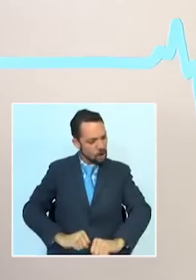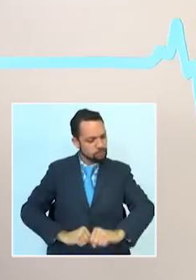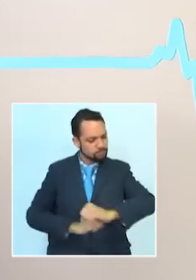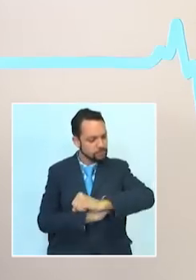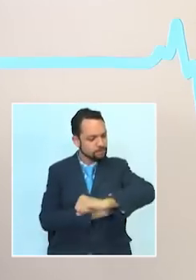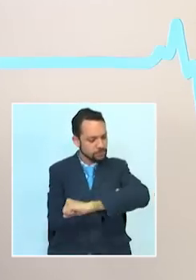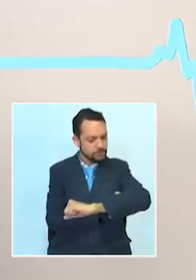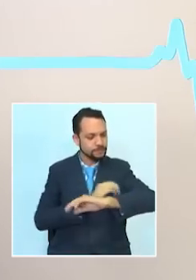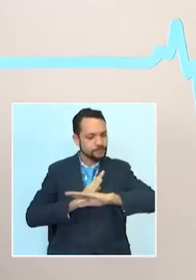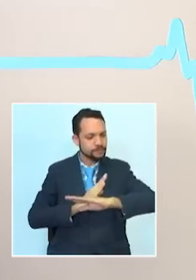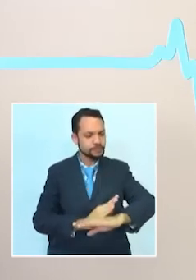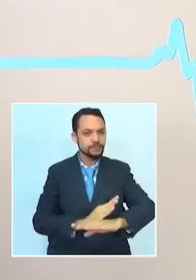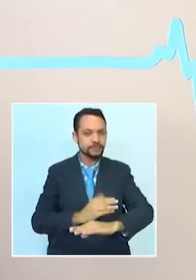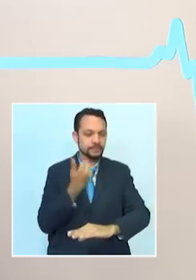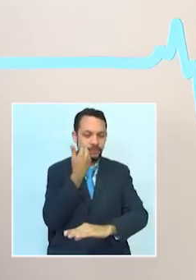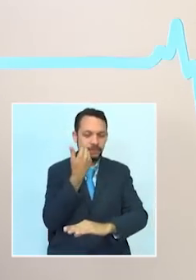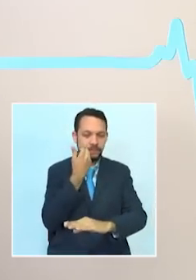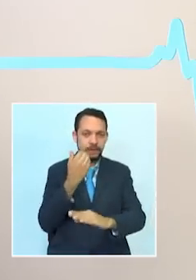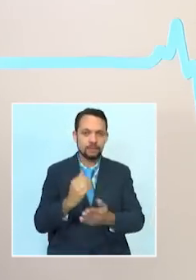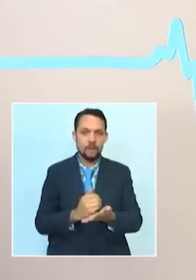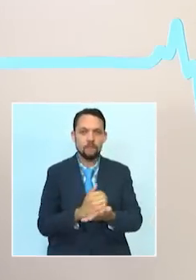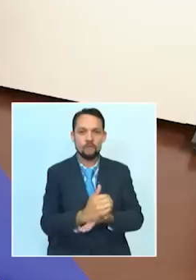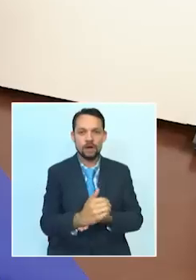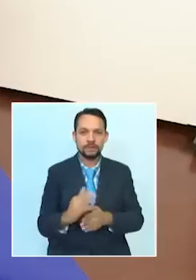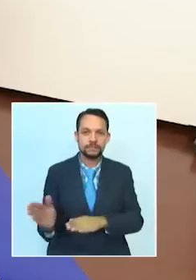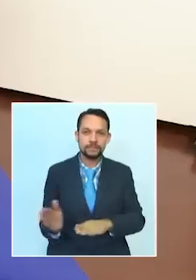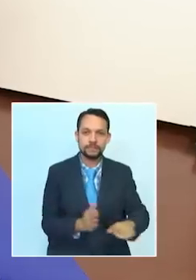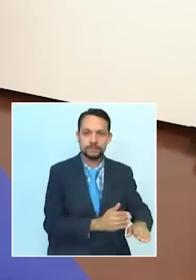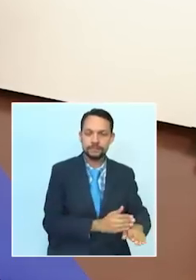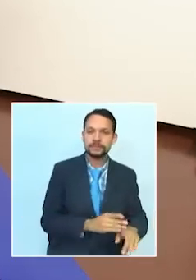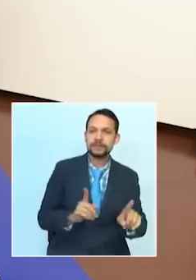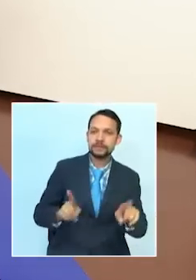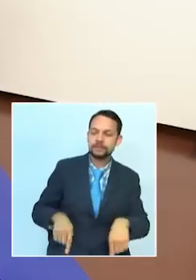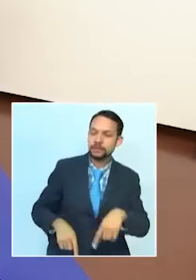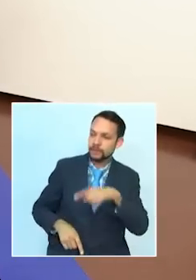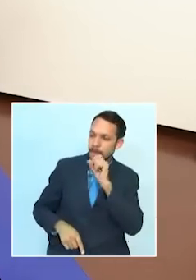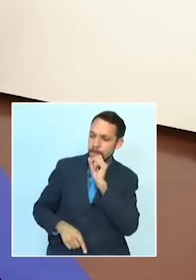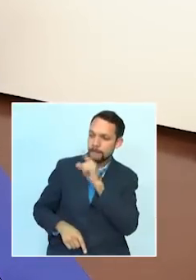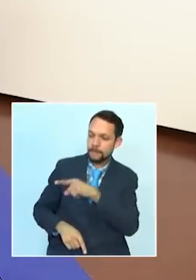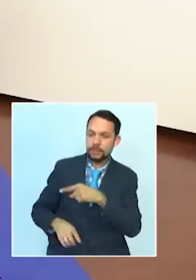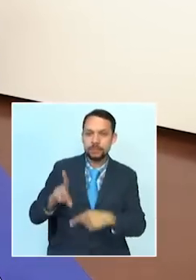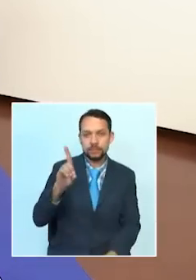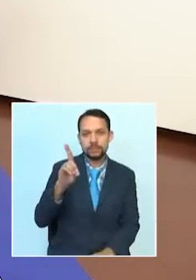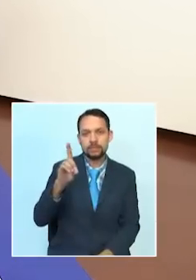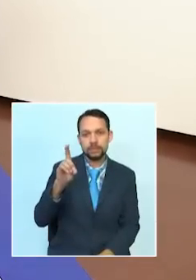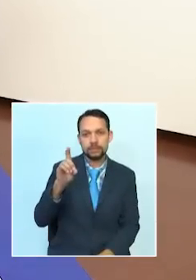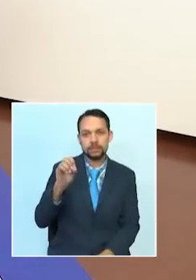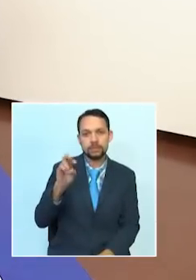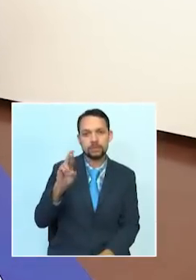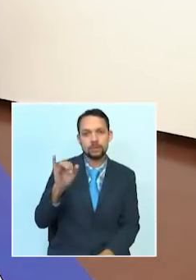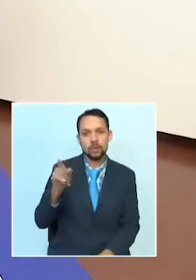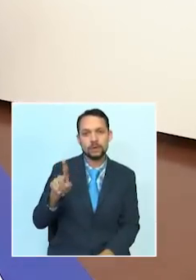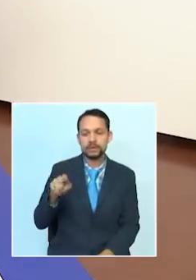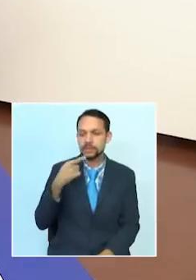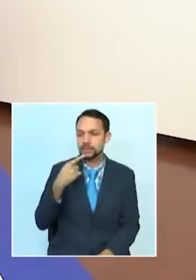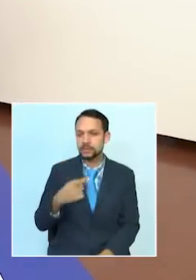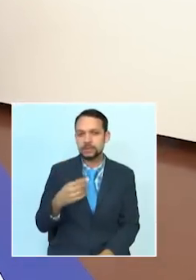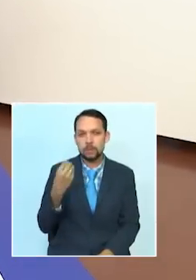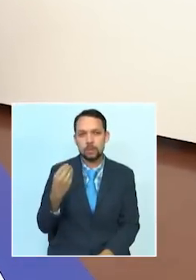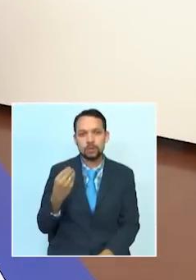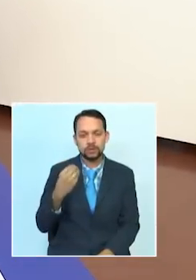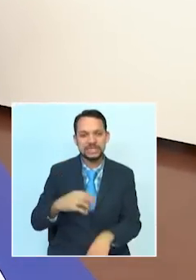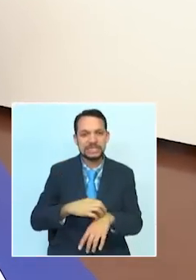muchas enfermedades crónico regenerativas sigamos con las preguntas de fe Doris tabarz doctor Qué puedo hacer tengo mucha picazón en los oídos